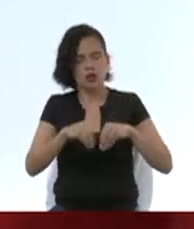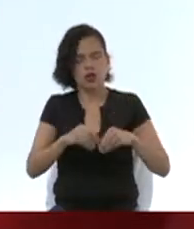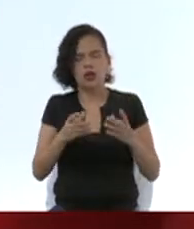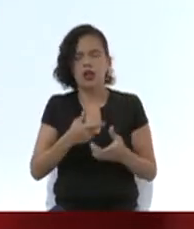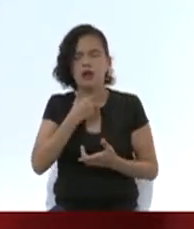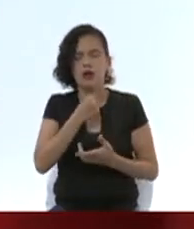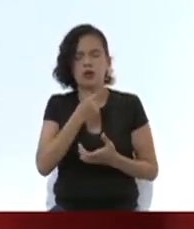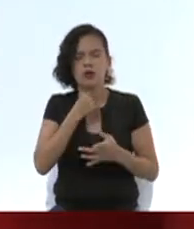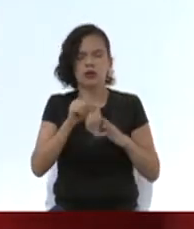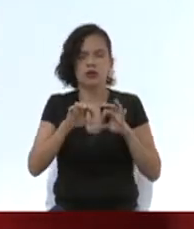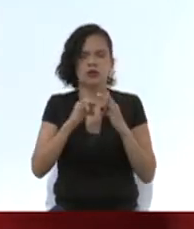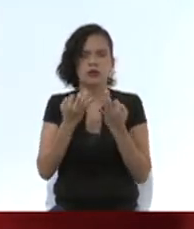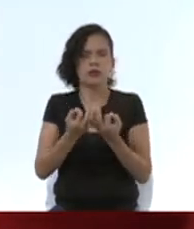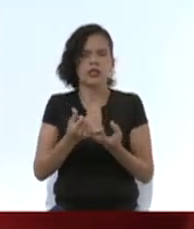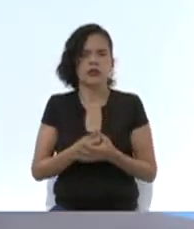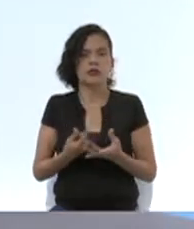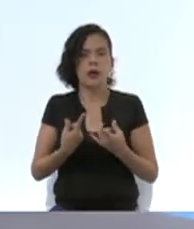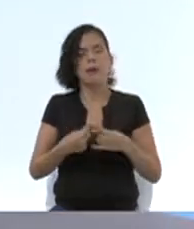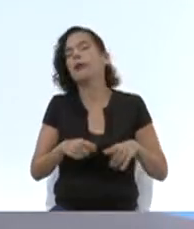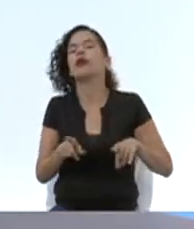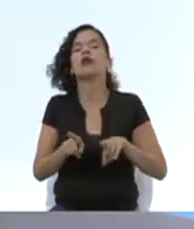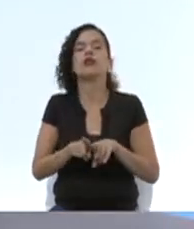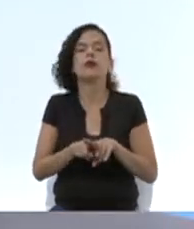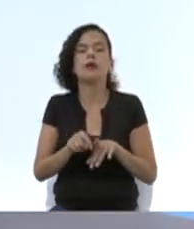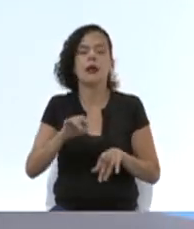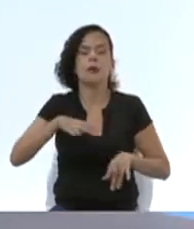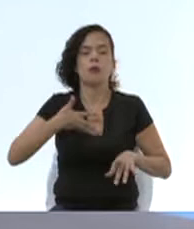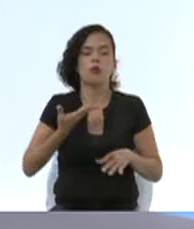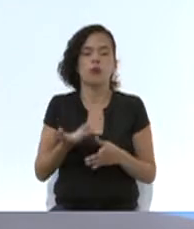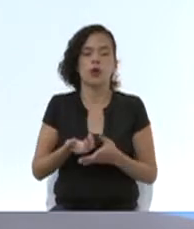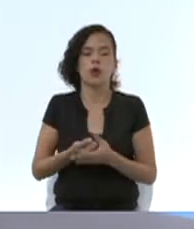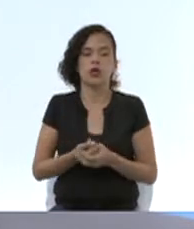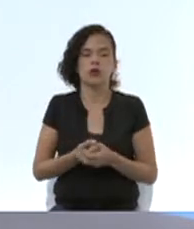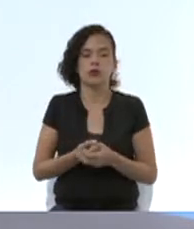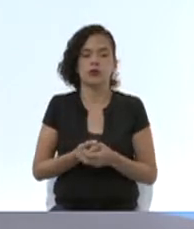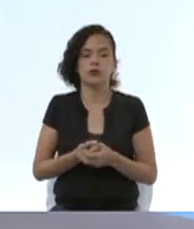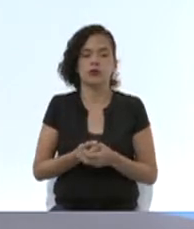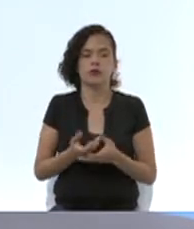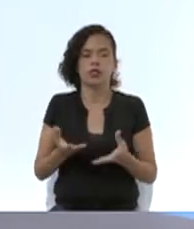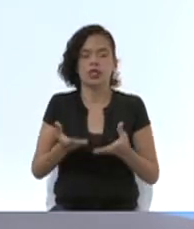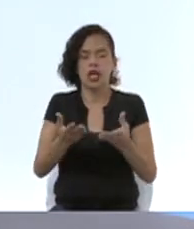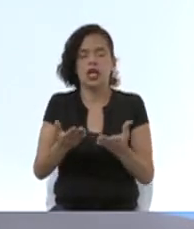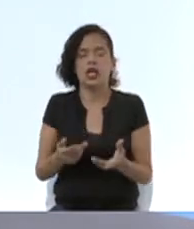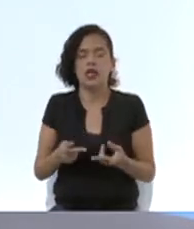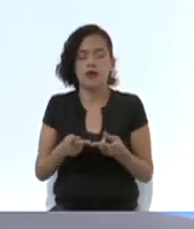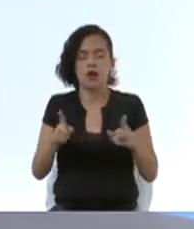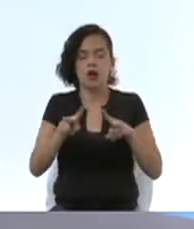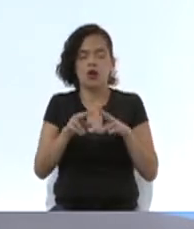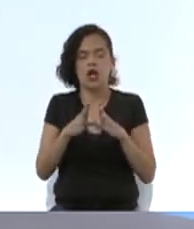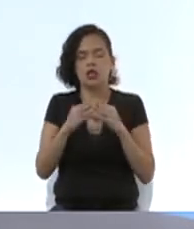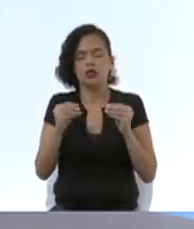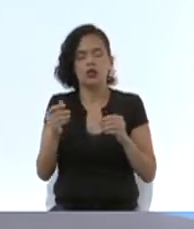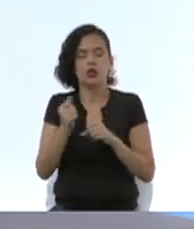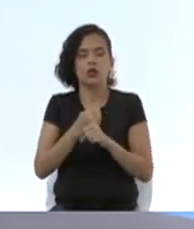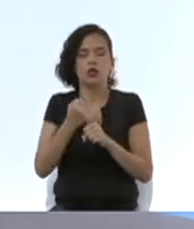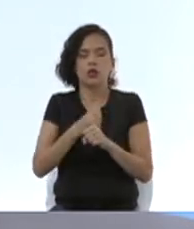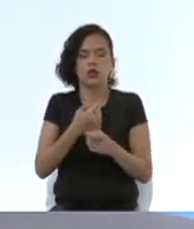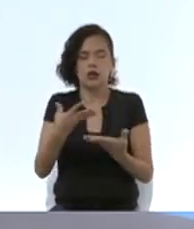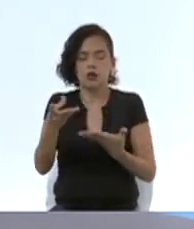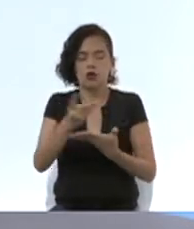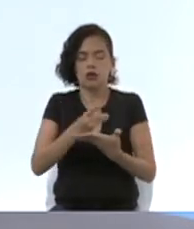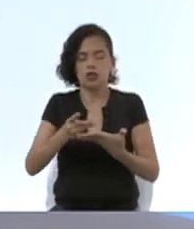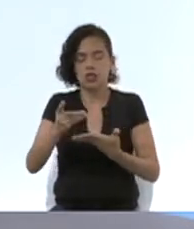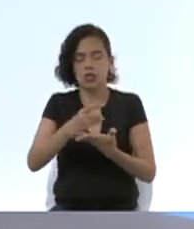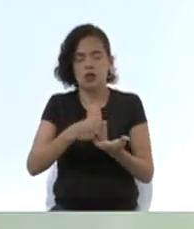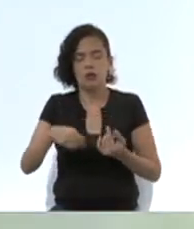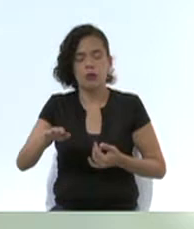encantar a nuestra familia. Pero también podemos darle valor a todos estos trabajos diseñados por los